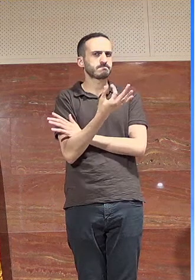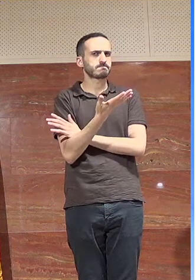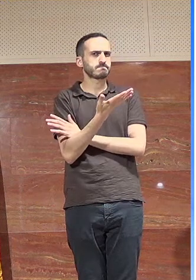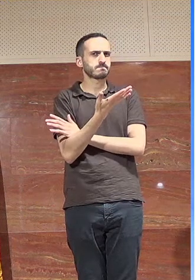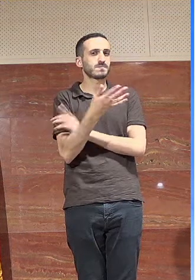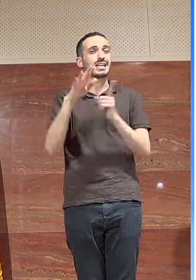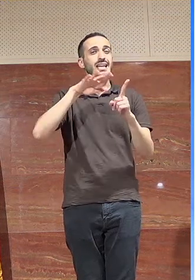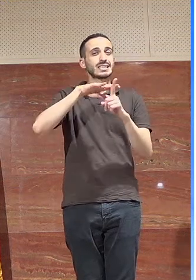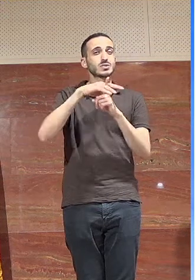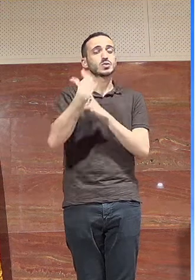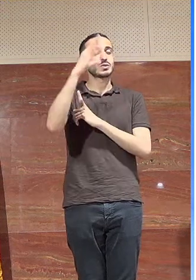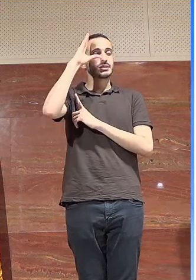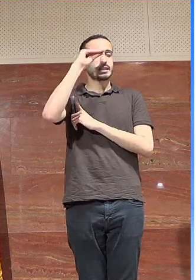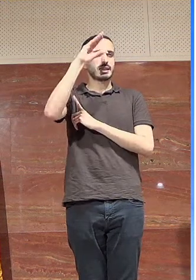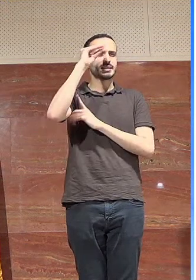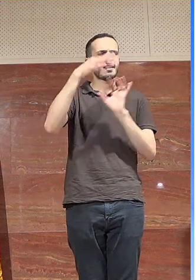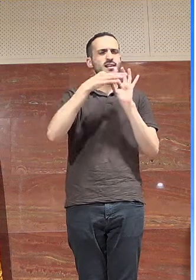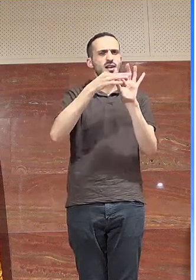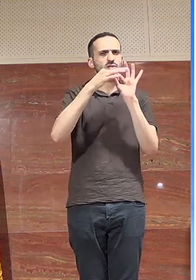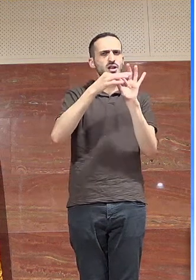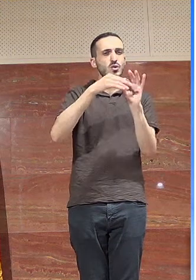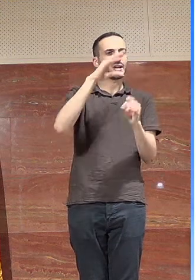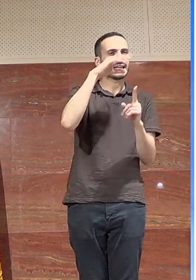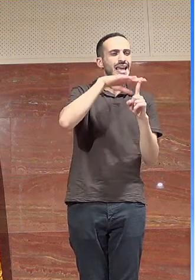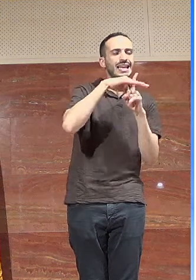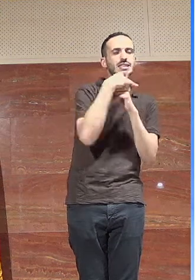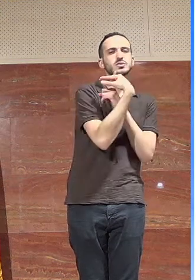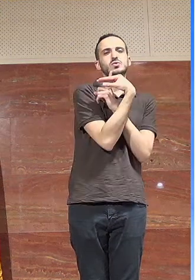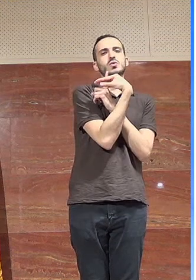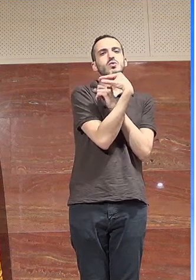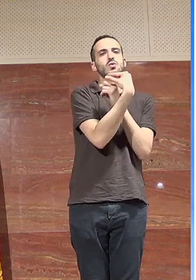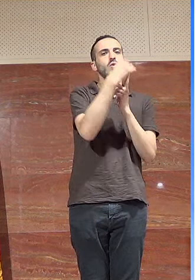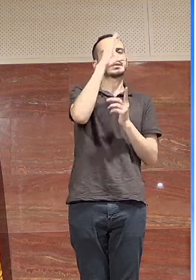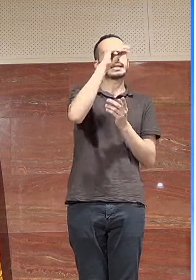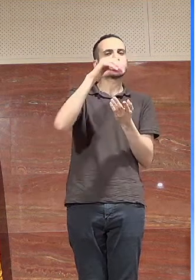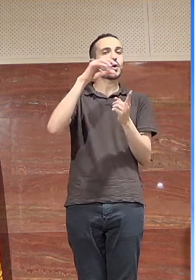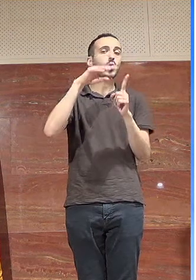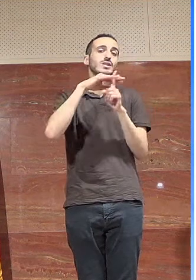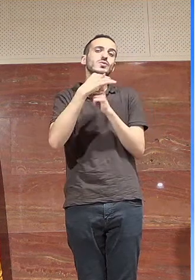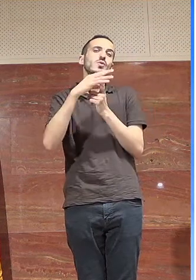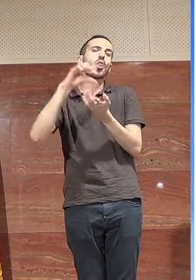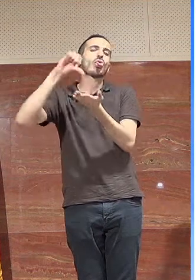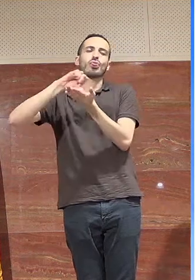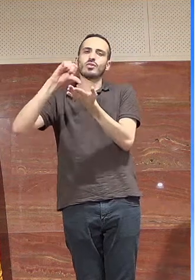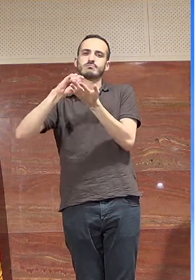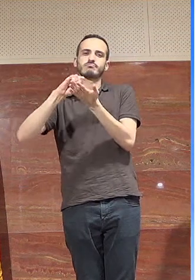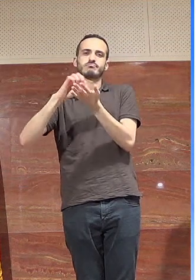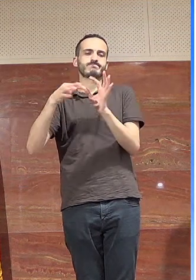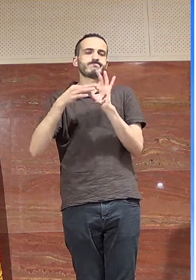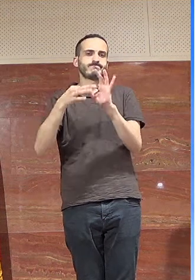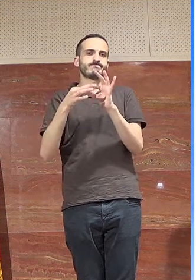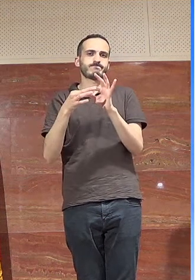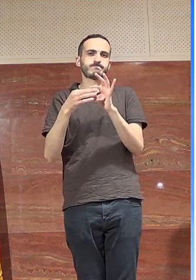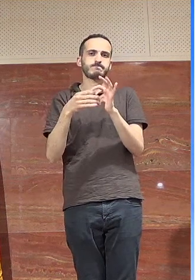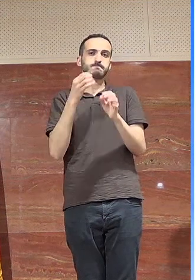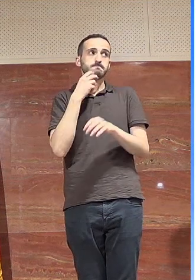se asimila no tanto con entorno todavía, se asimila sobre todo con ciudad, y como veis llama la atención, esta es la famosa nube de tags. Lo que hemos